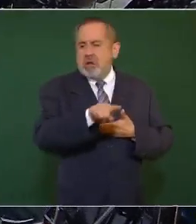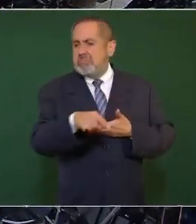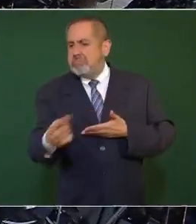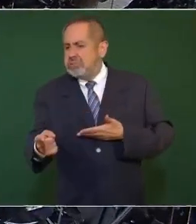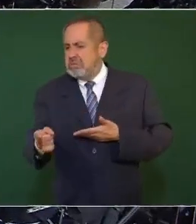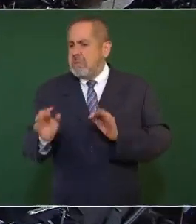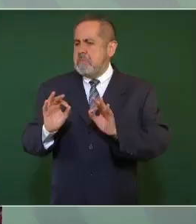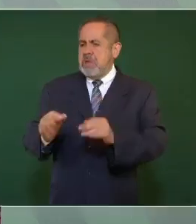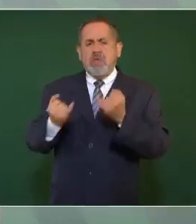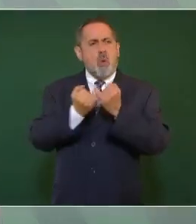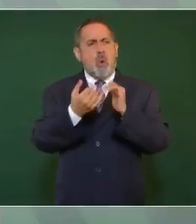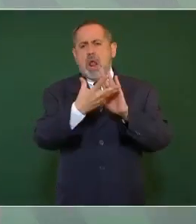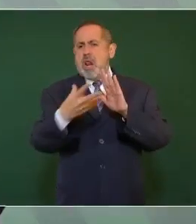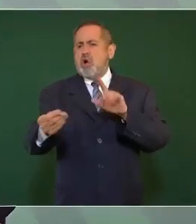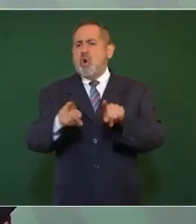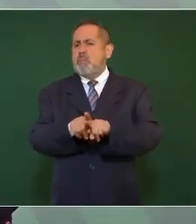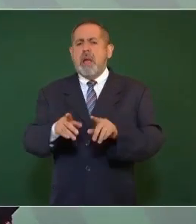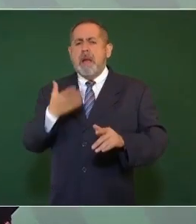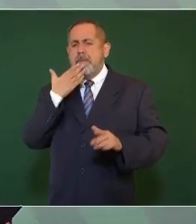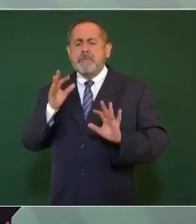fuerte arriba,